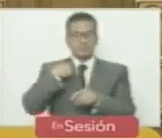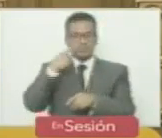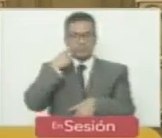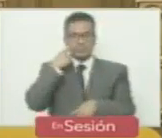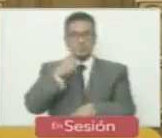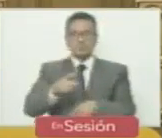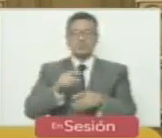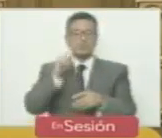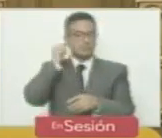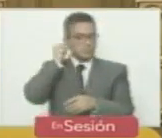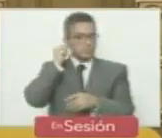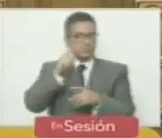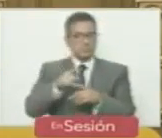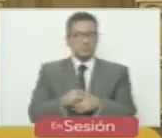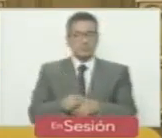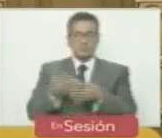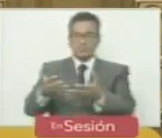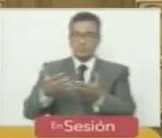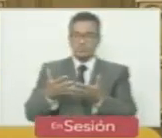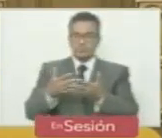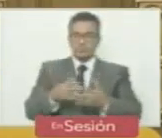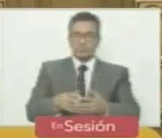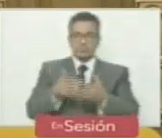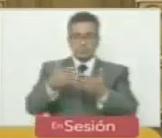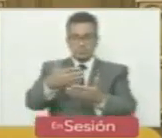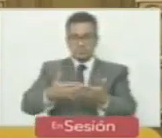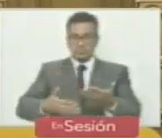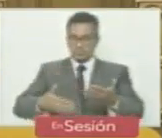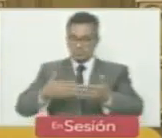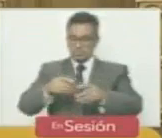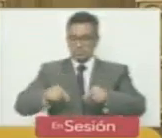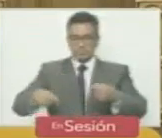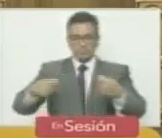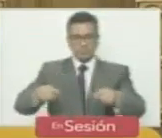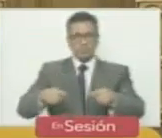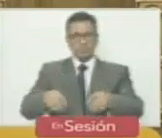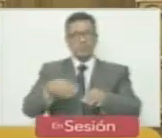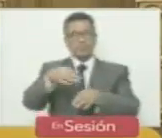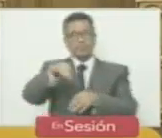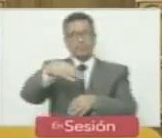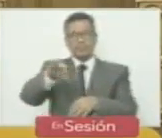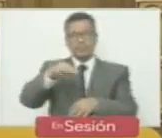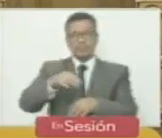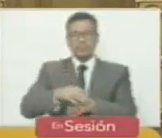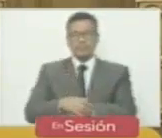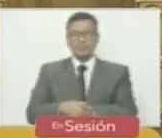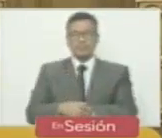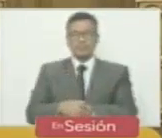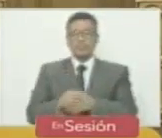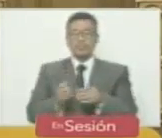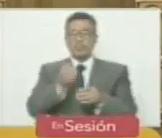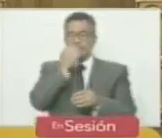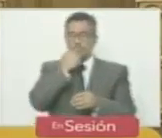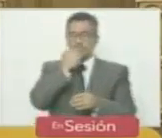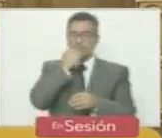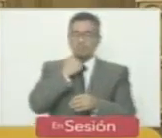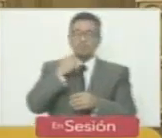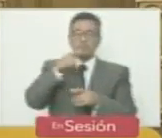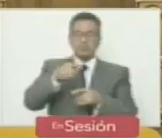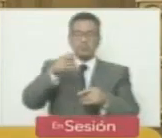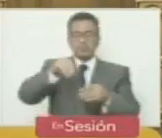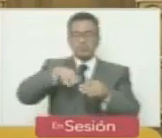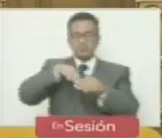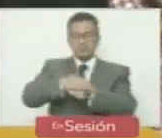de esas mujeres que reciben lotes de tela, lotes de papel, frutas y verduras para